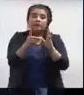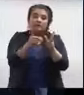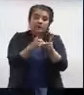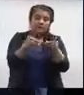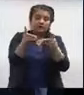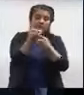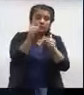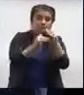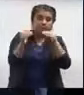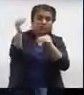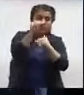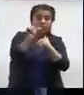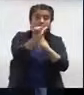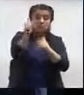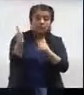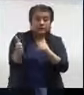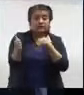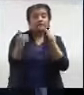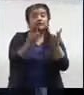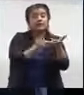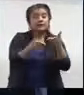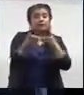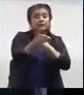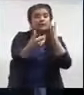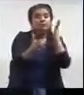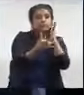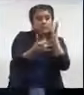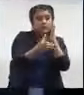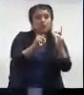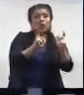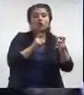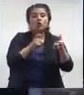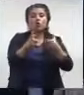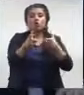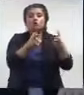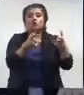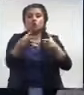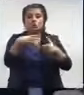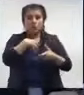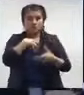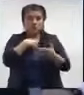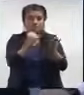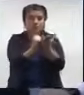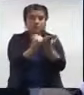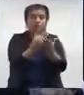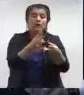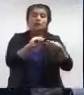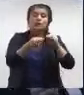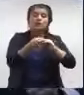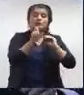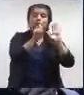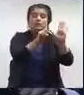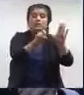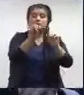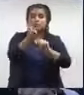órganos administrativos de apoyo técnico y de control interior. Acuerdo Gubernativo número